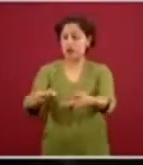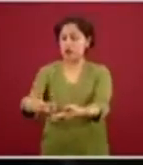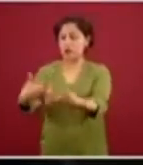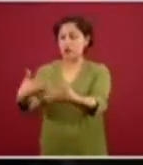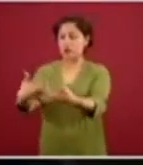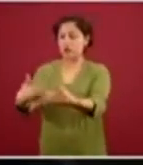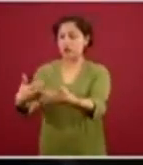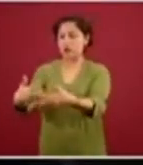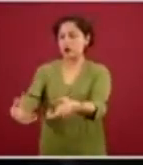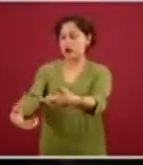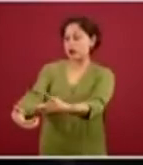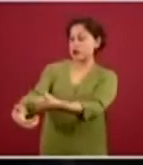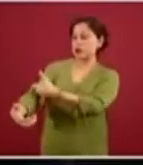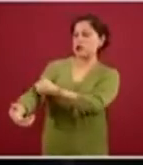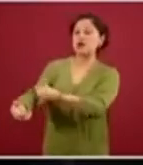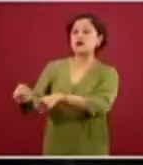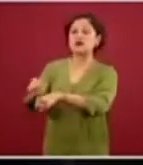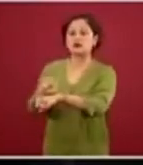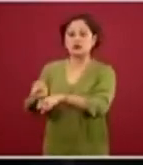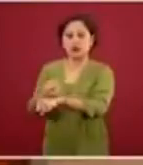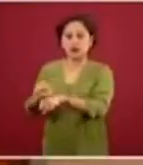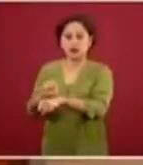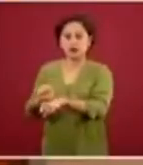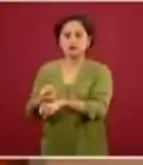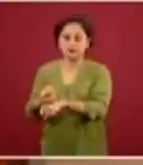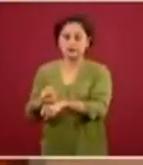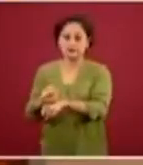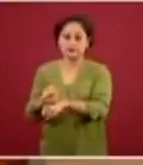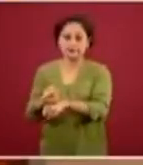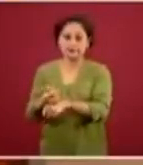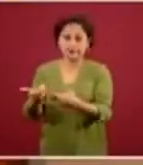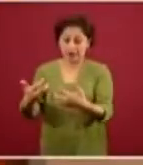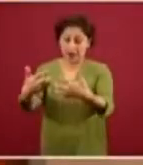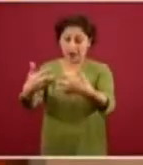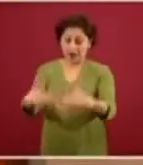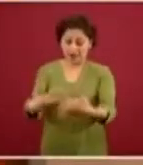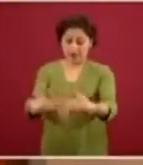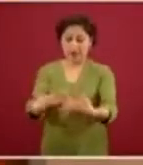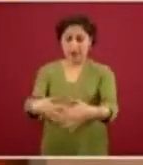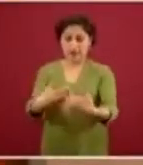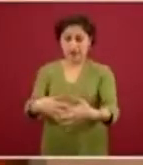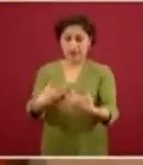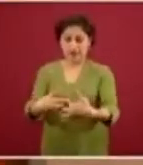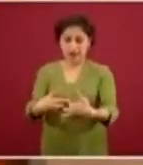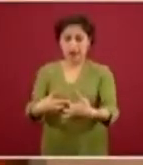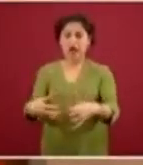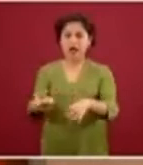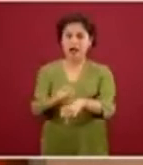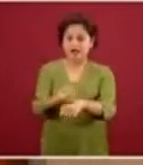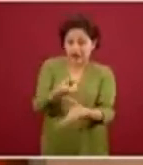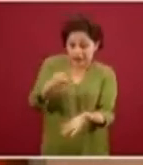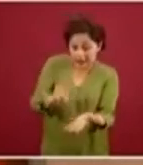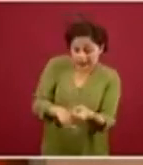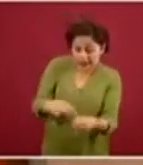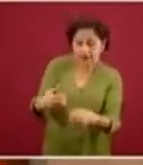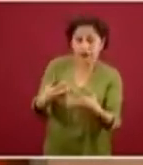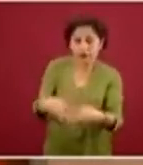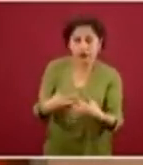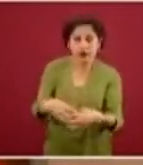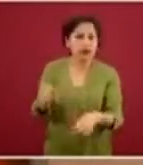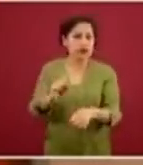paciente mediante una punción, entra por una máquina que la sangre jamás tiene contacto con la máquina, sino solo con el